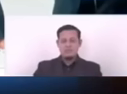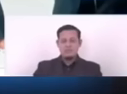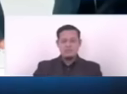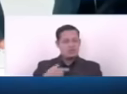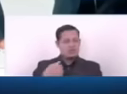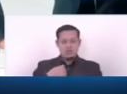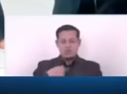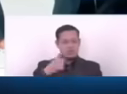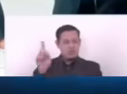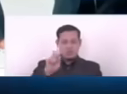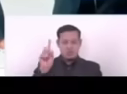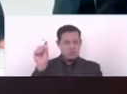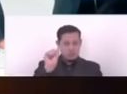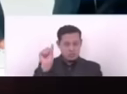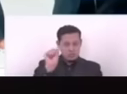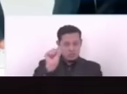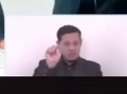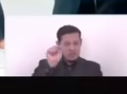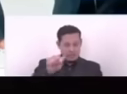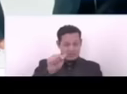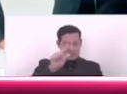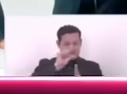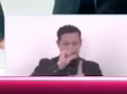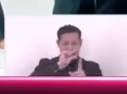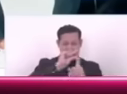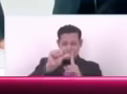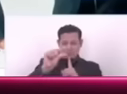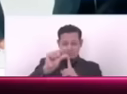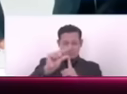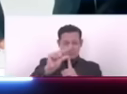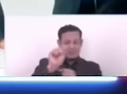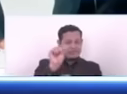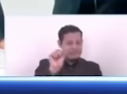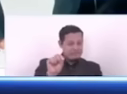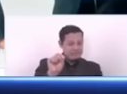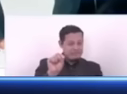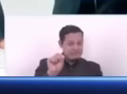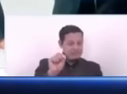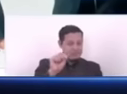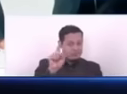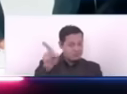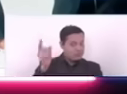yo no voy a permitir que estos hijos de tal por cual